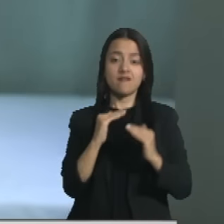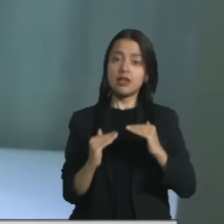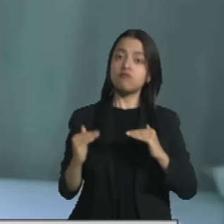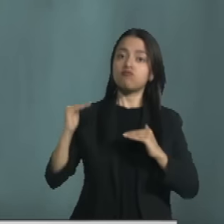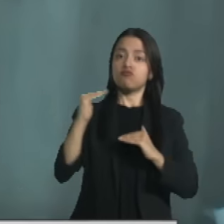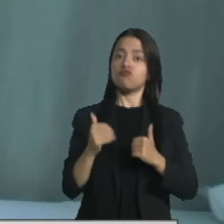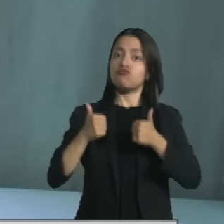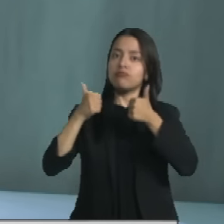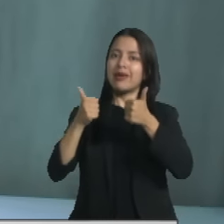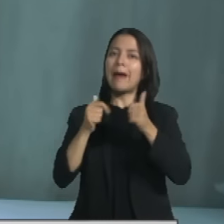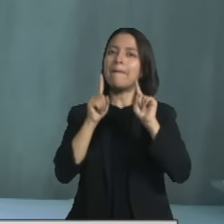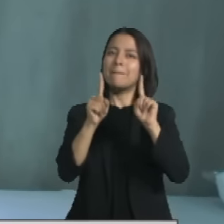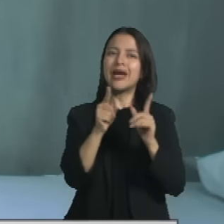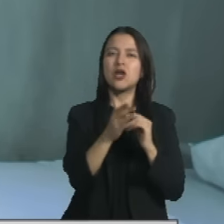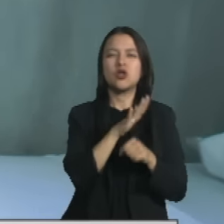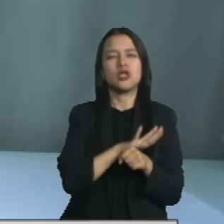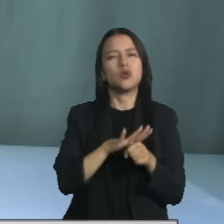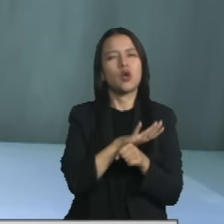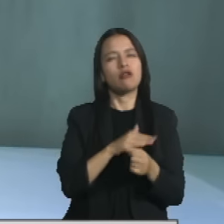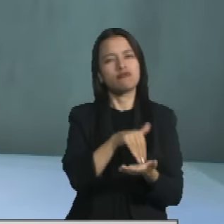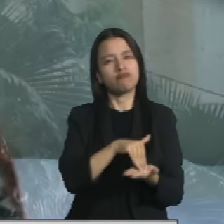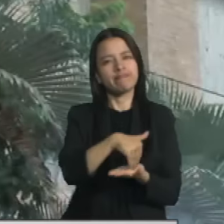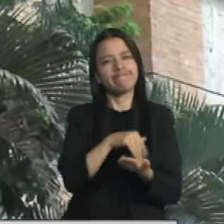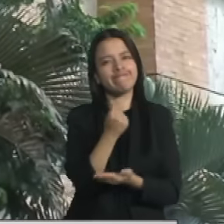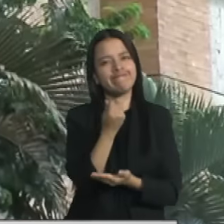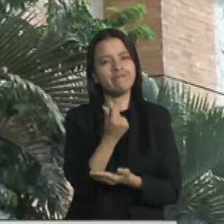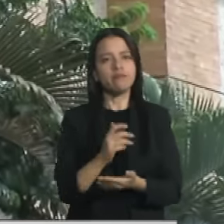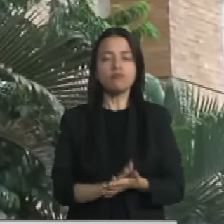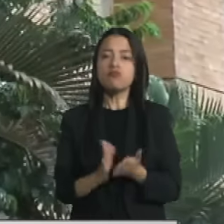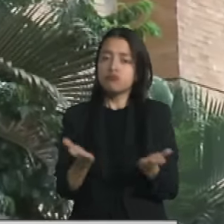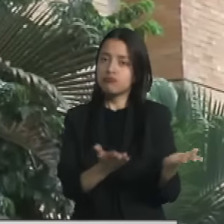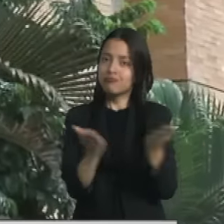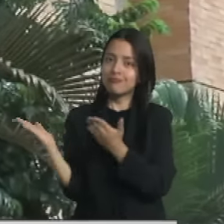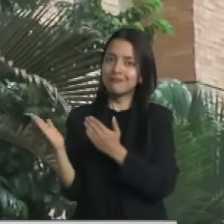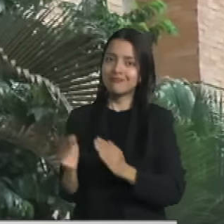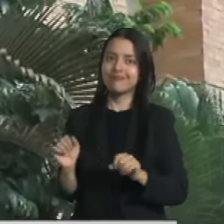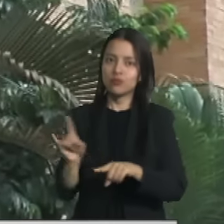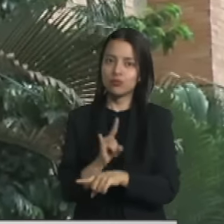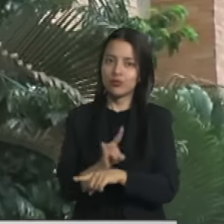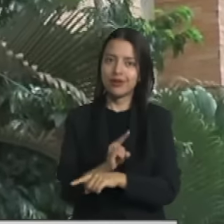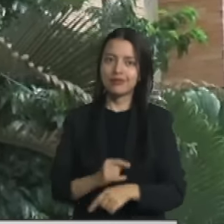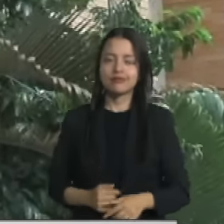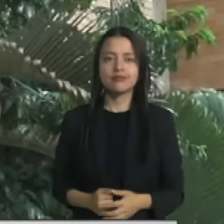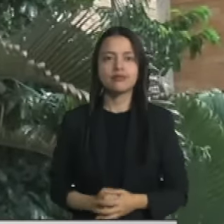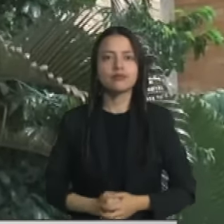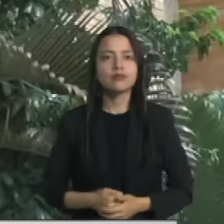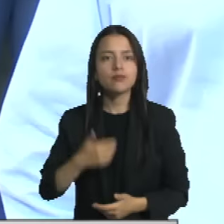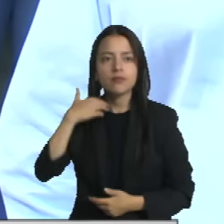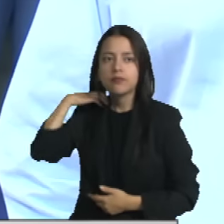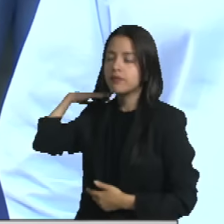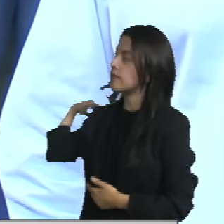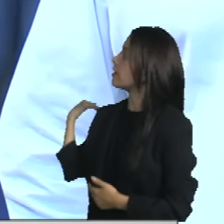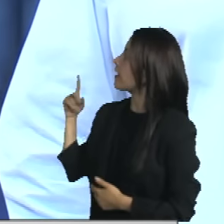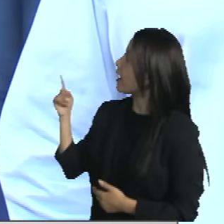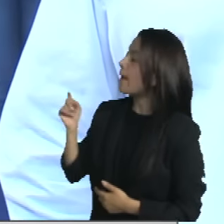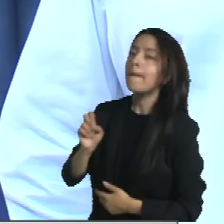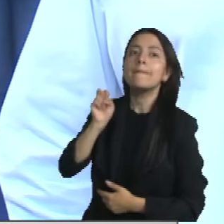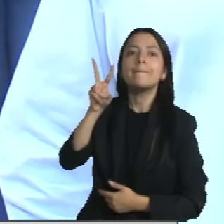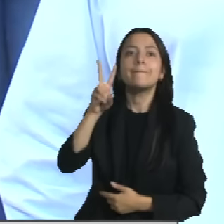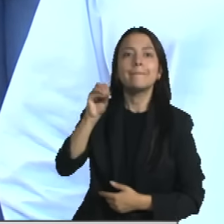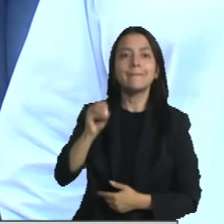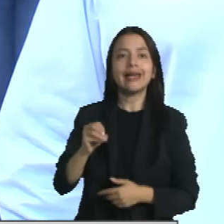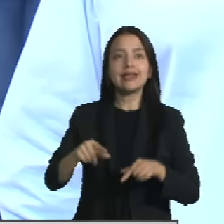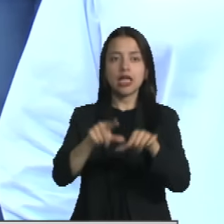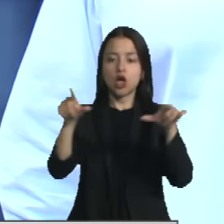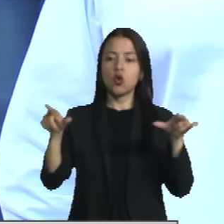Con esta entrega, el gobierno anunció que todos los bienes de extinción de dominio irán para la educación. Hemos entregado cerca de 20 predios a las universidades